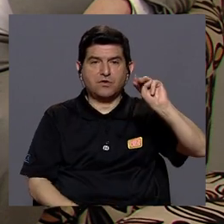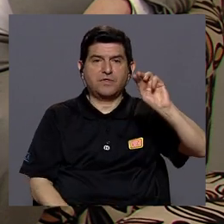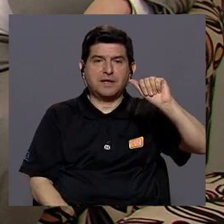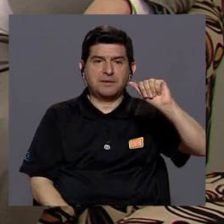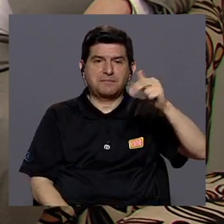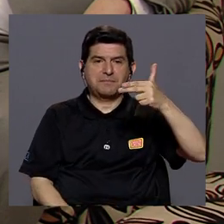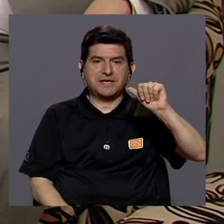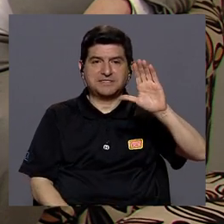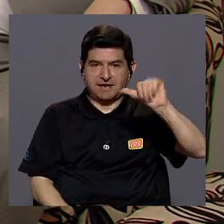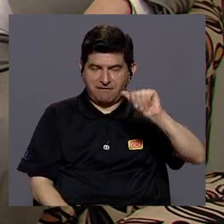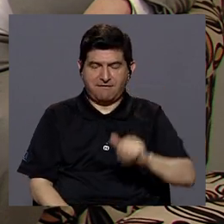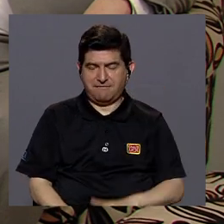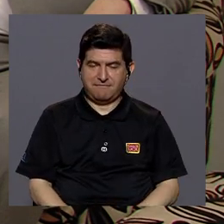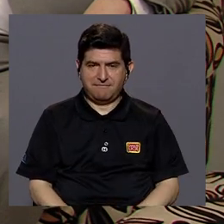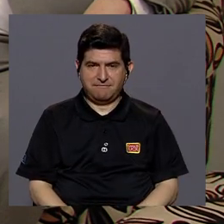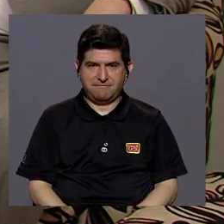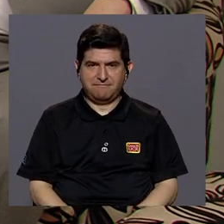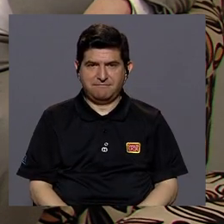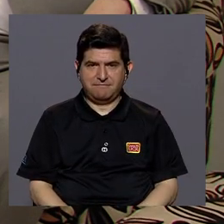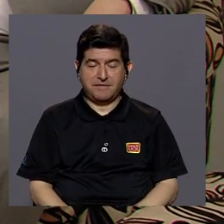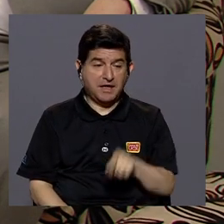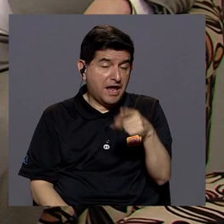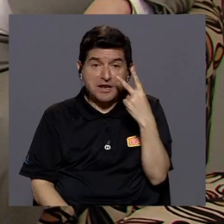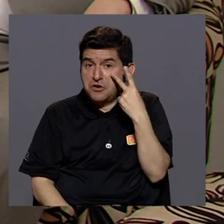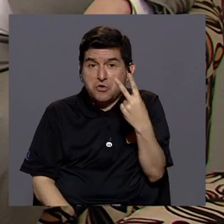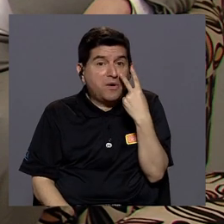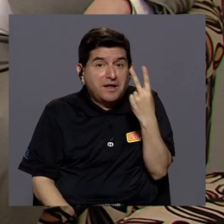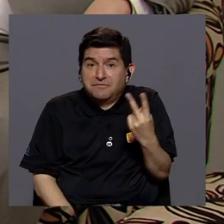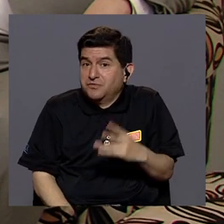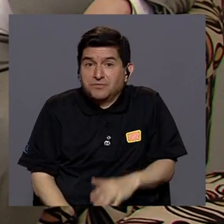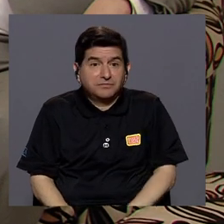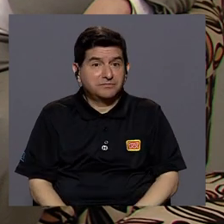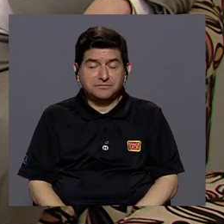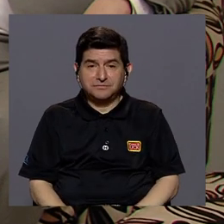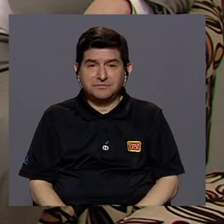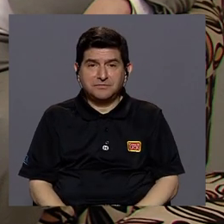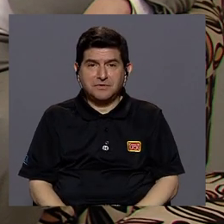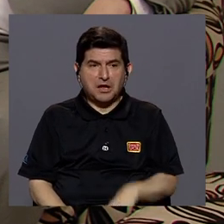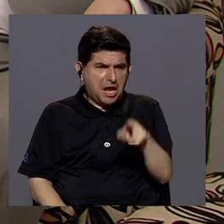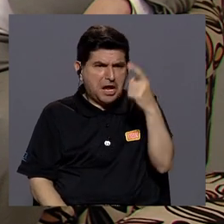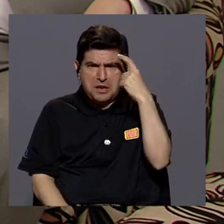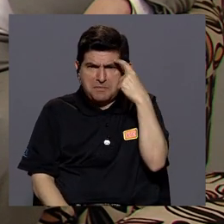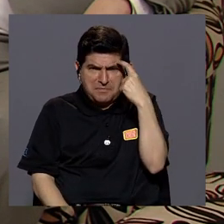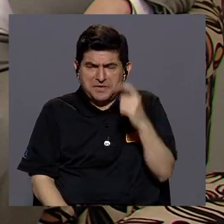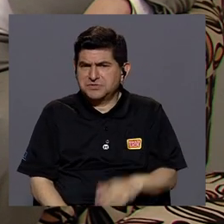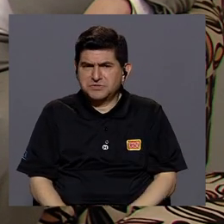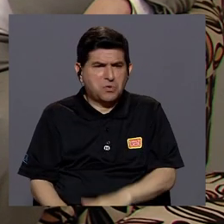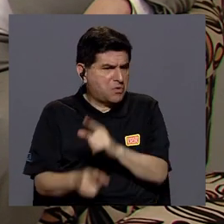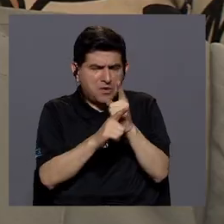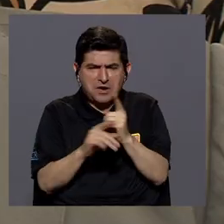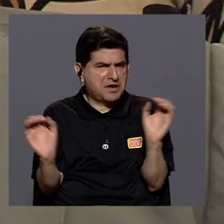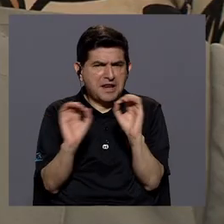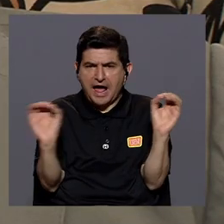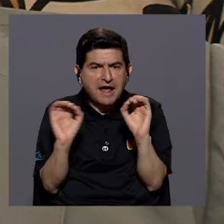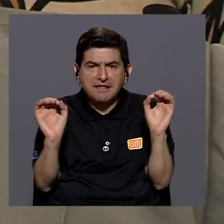un, y él no la vio, no sé, lo cierto es que se dio como que no se había rectificado nada.